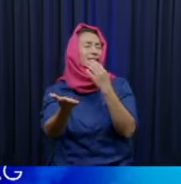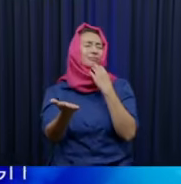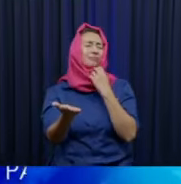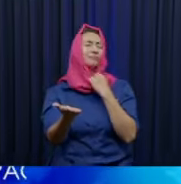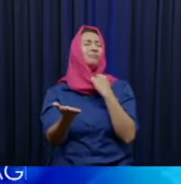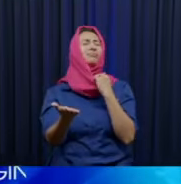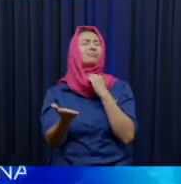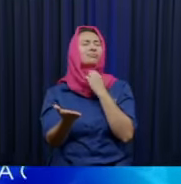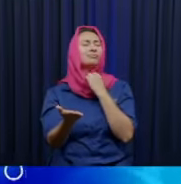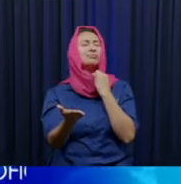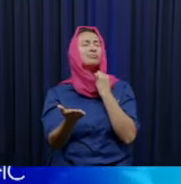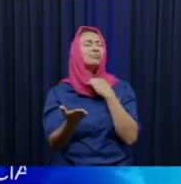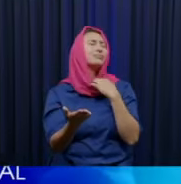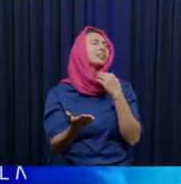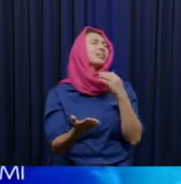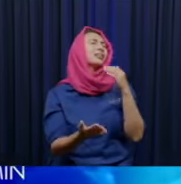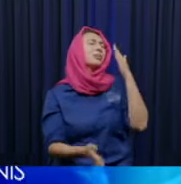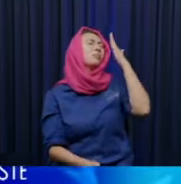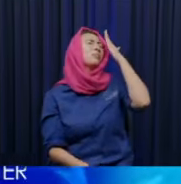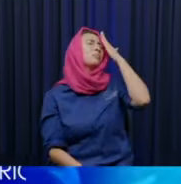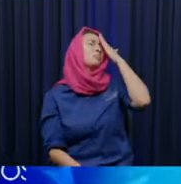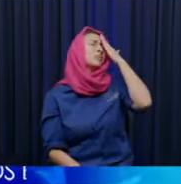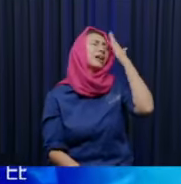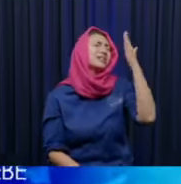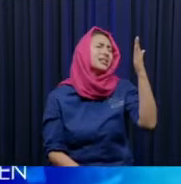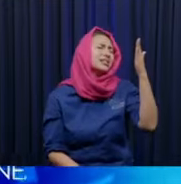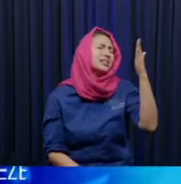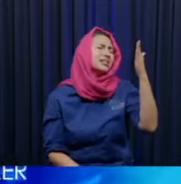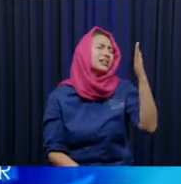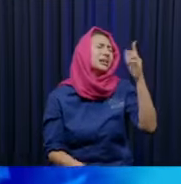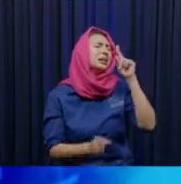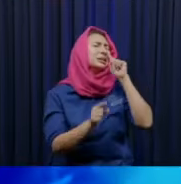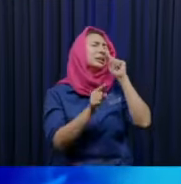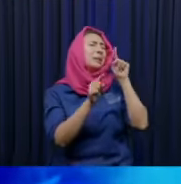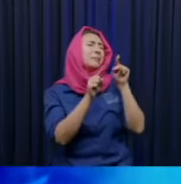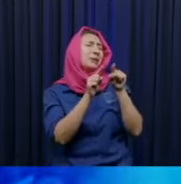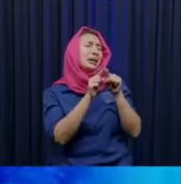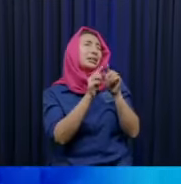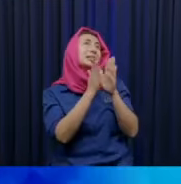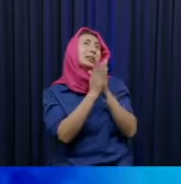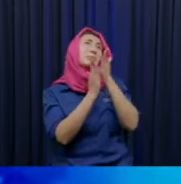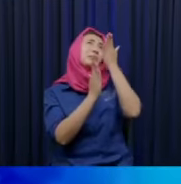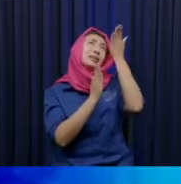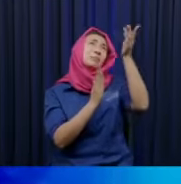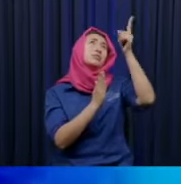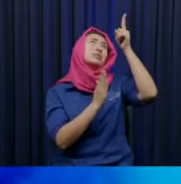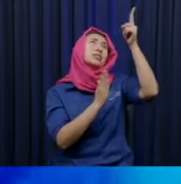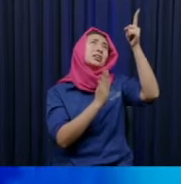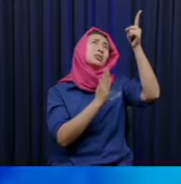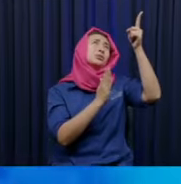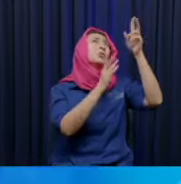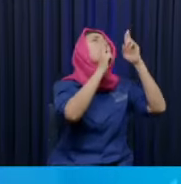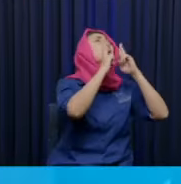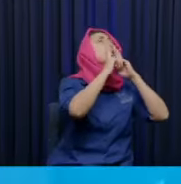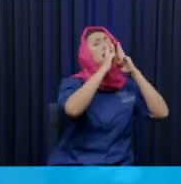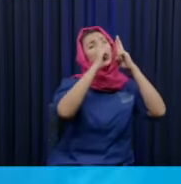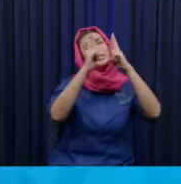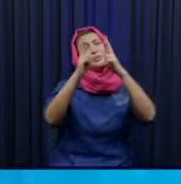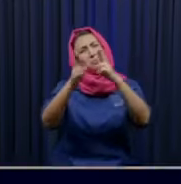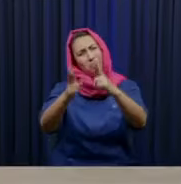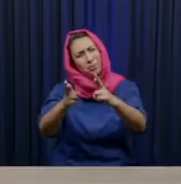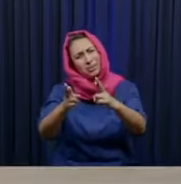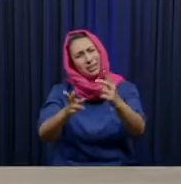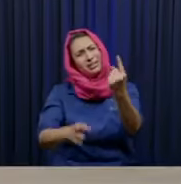Jesús, que esa misma gracia, Señor, sea enviada a donde sea, Señor, que están estas